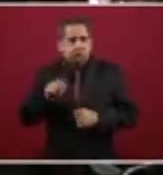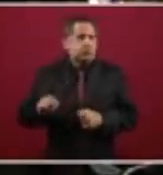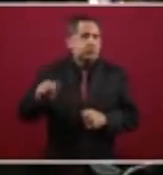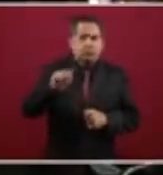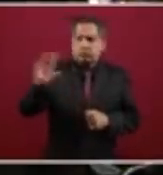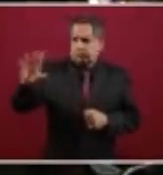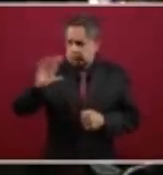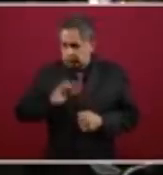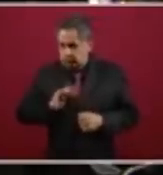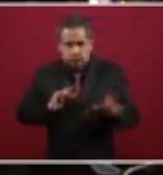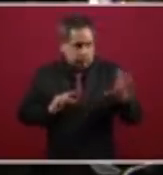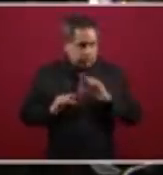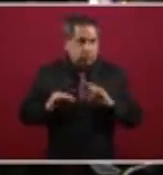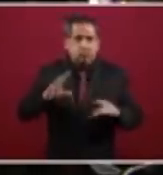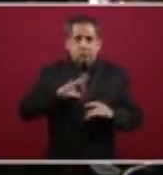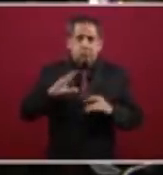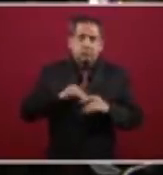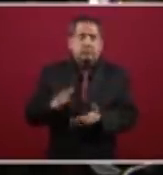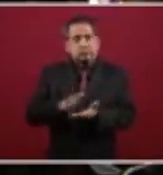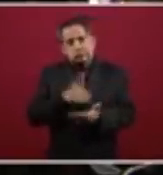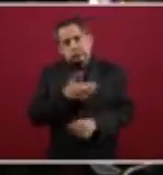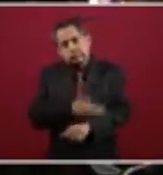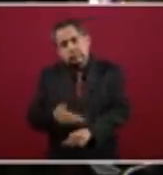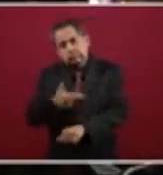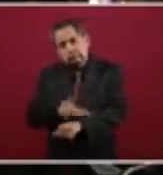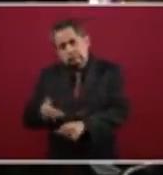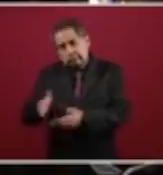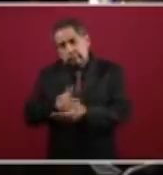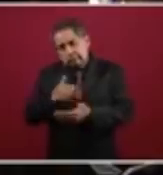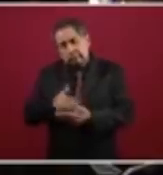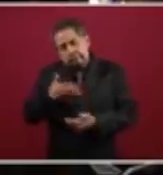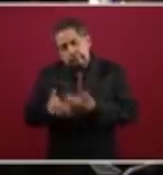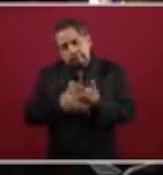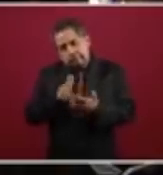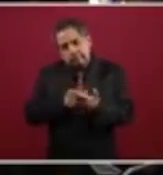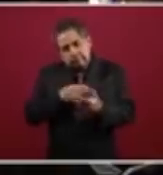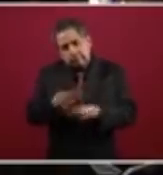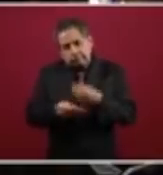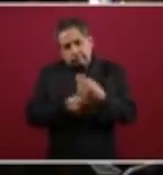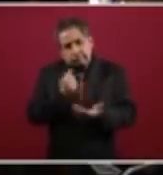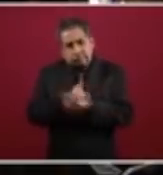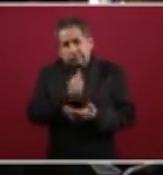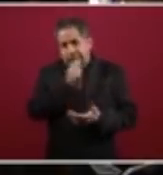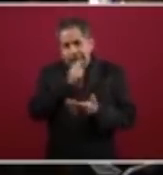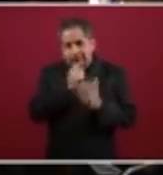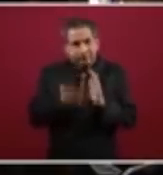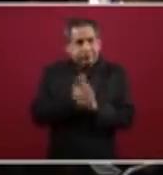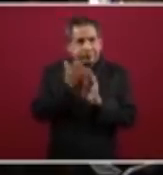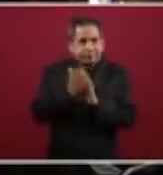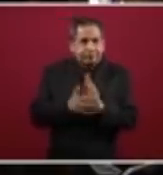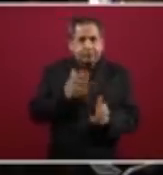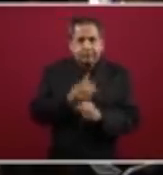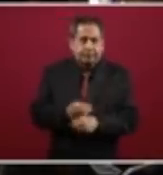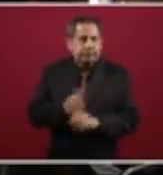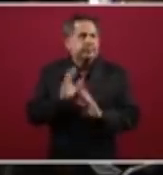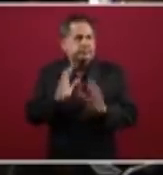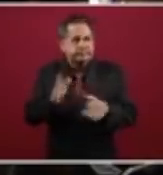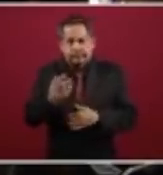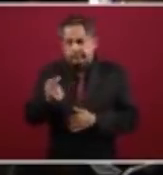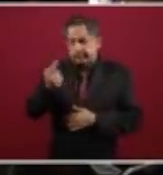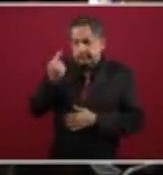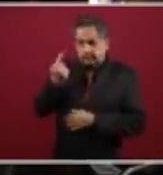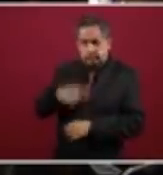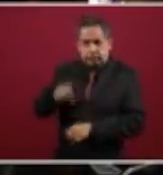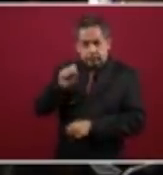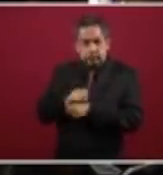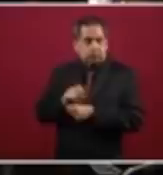comentado, existe burocratismo, han hablado de burocratismo. Ya es cierto que la semana pasada se entregó un edificio